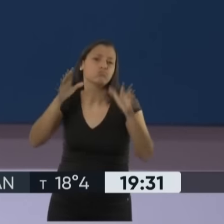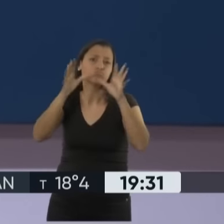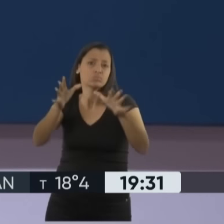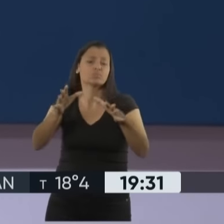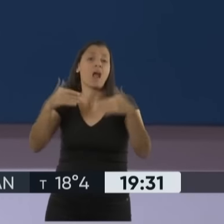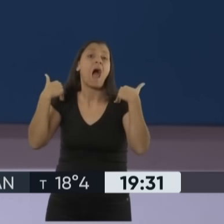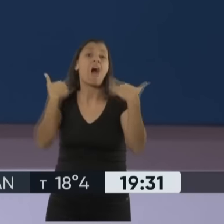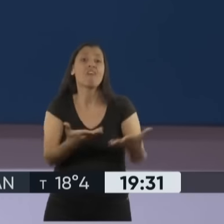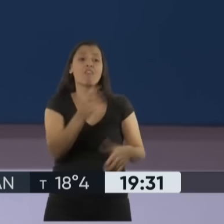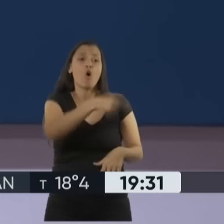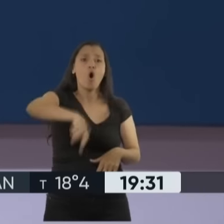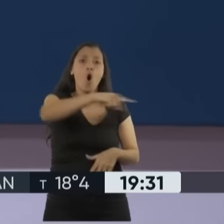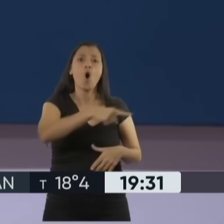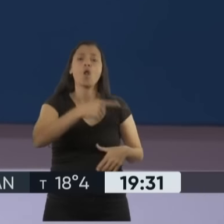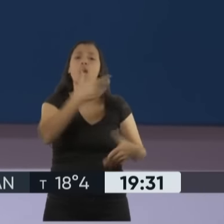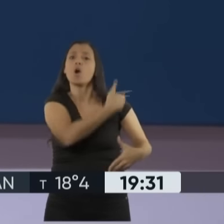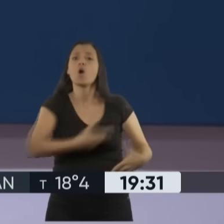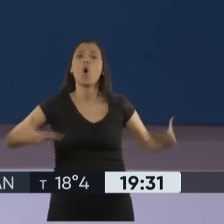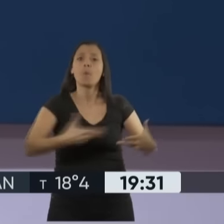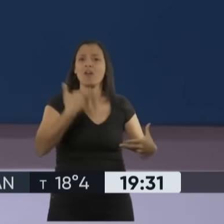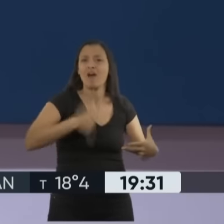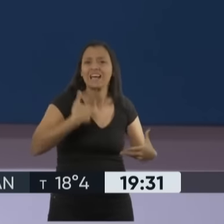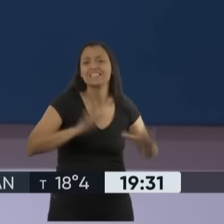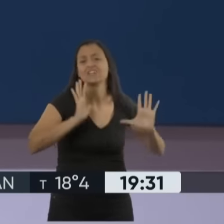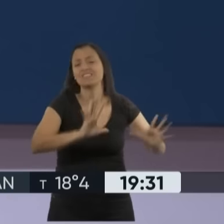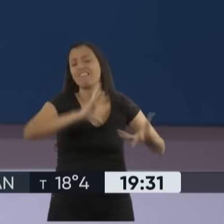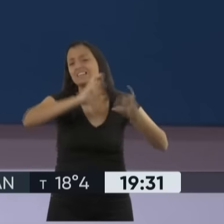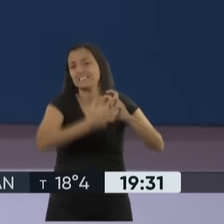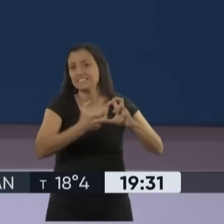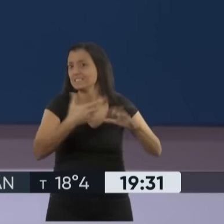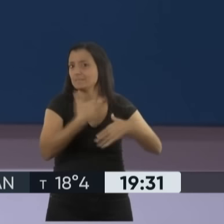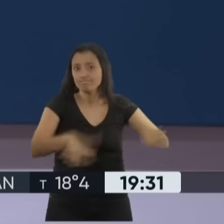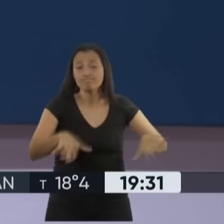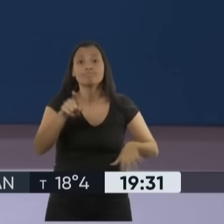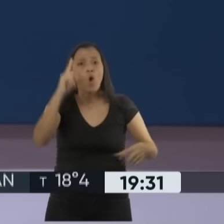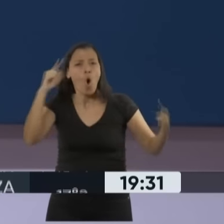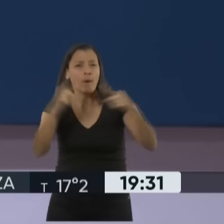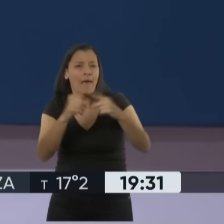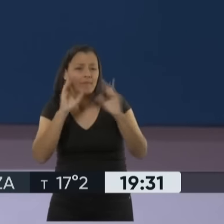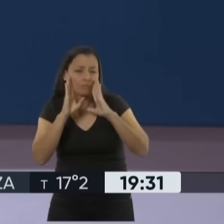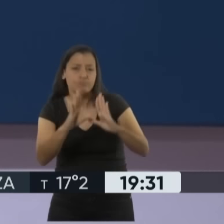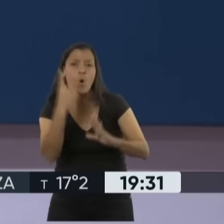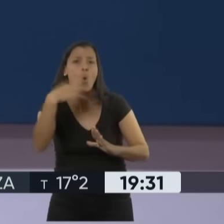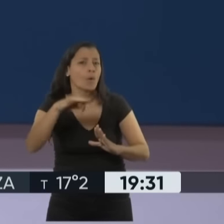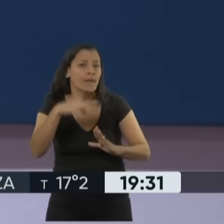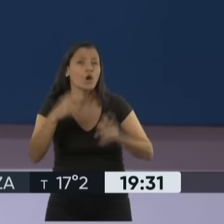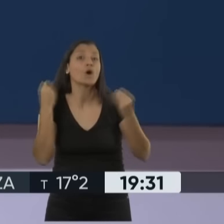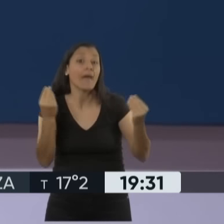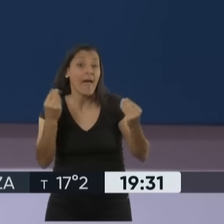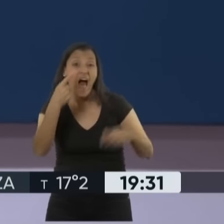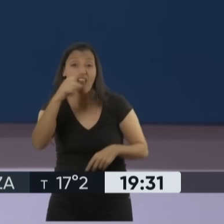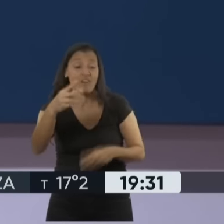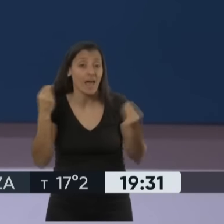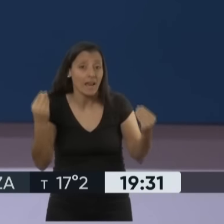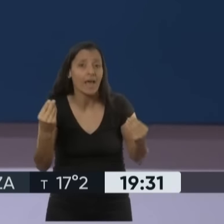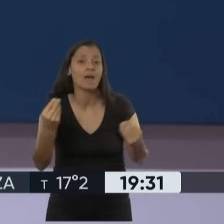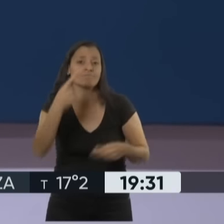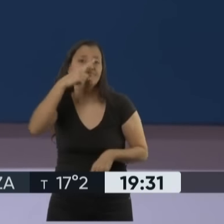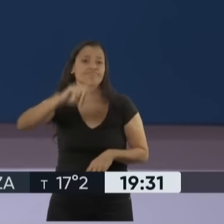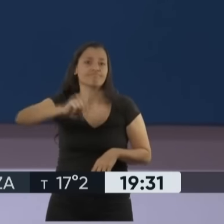gobierno argentino en decadencia lo hizo con el solo propósito de impedir lo que acabó siendo el